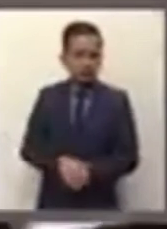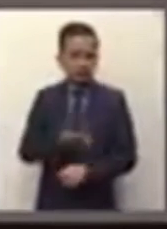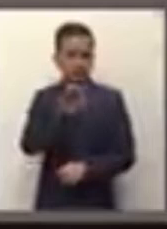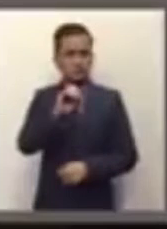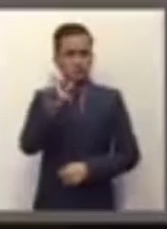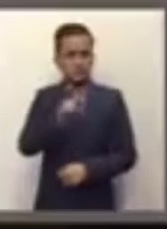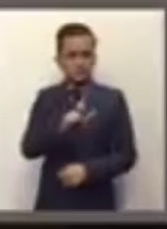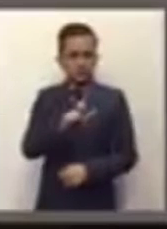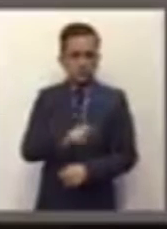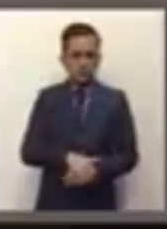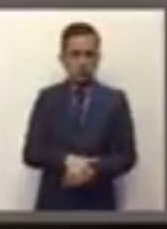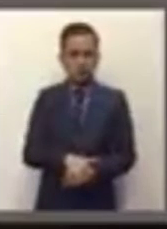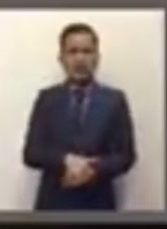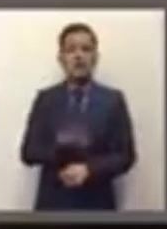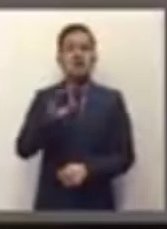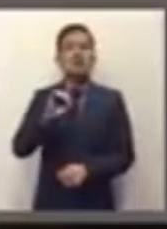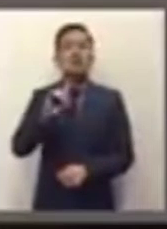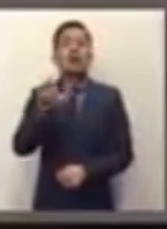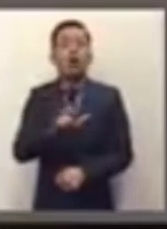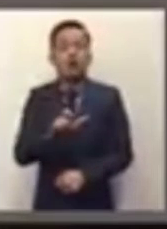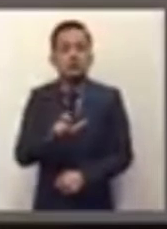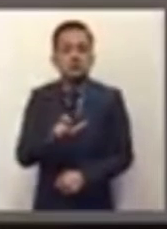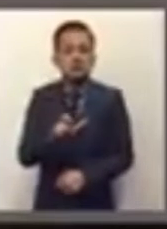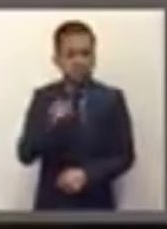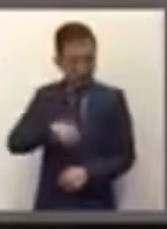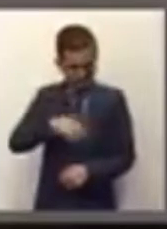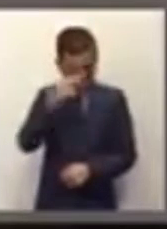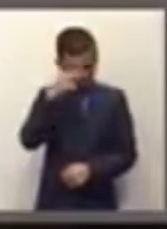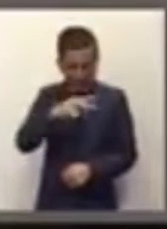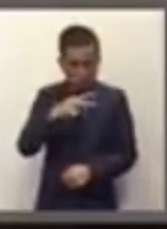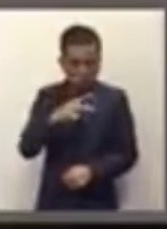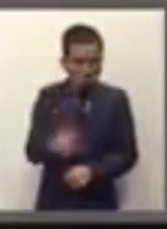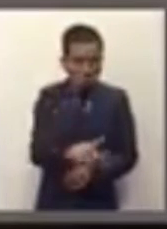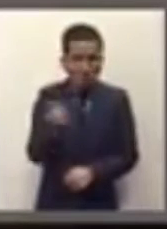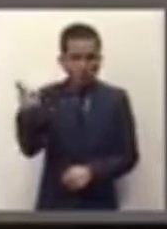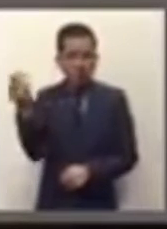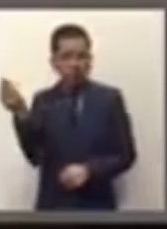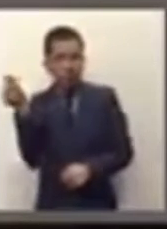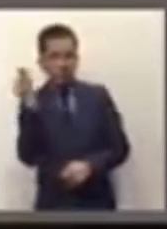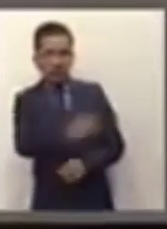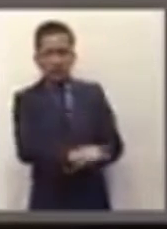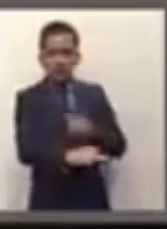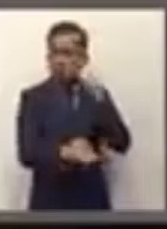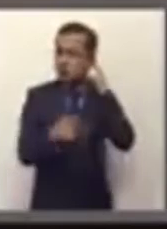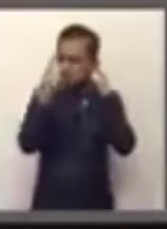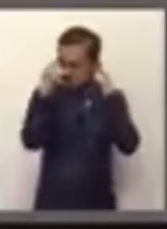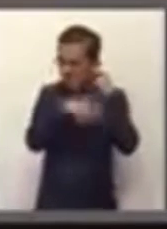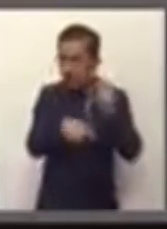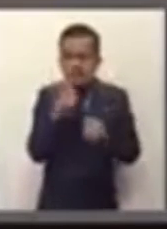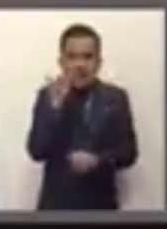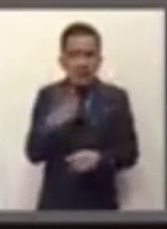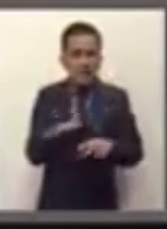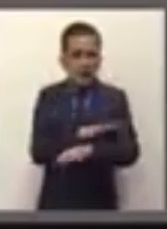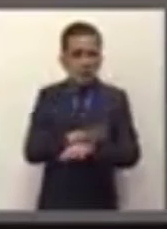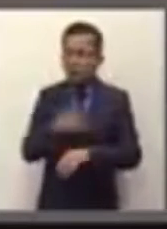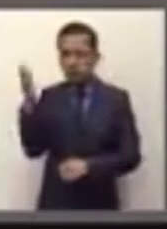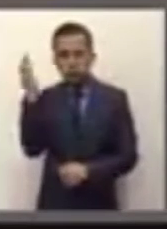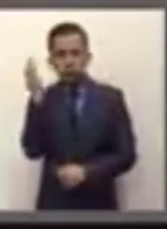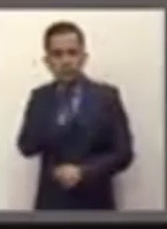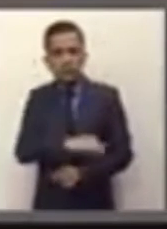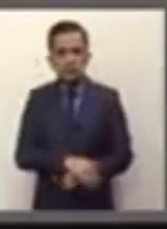Y Fox traicionó al pueblo de México en la expectativa de cambio. Ustedes